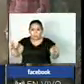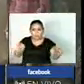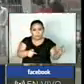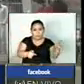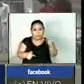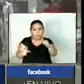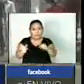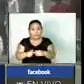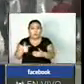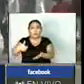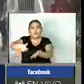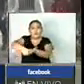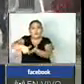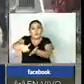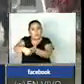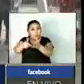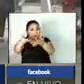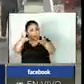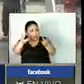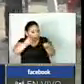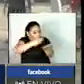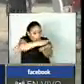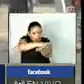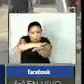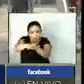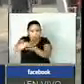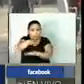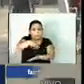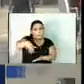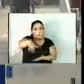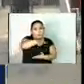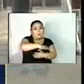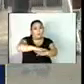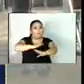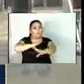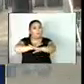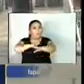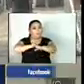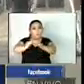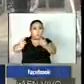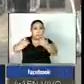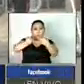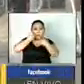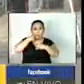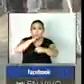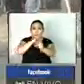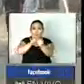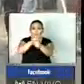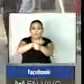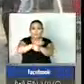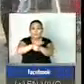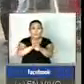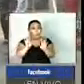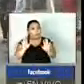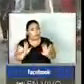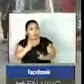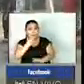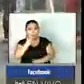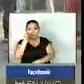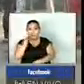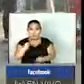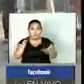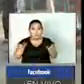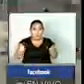la comuna busca mantener limpios todos los espacios para evitar la propagación del COVID-19 si bien es cierto los